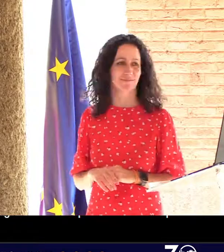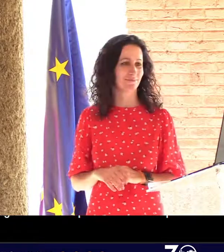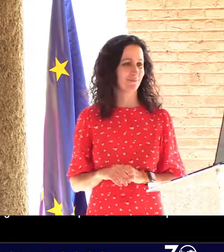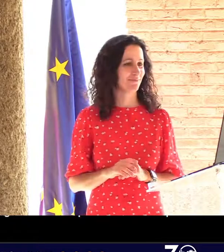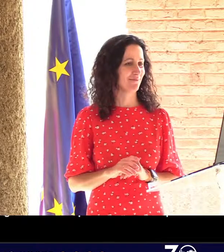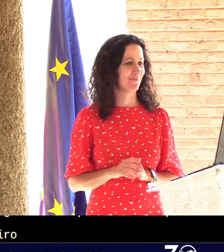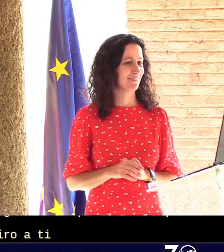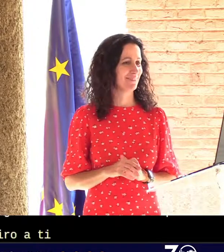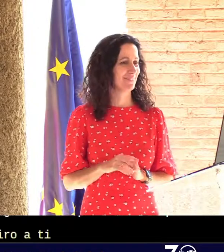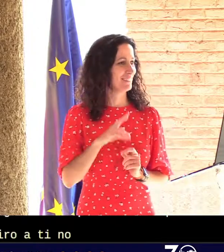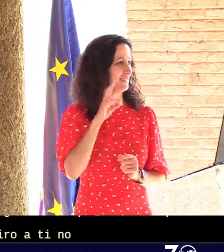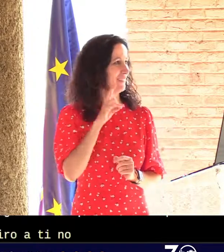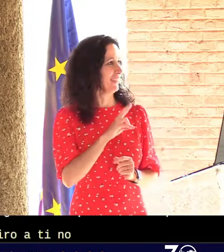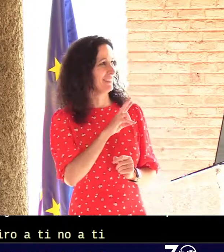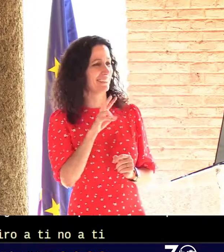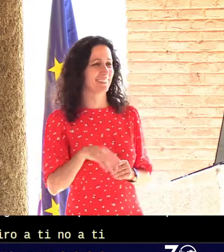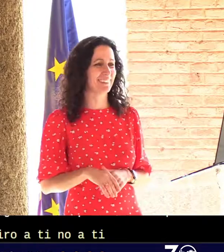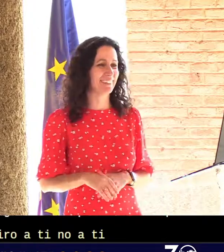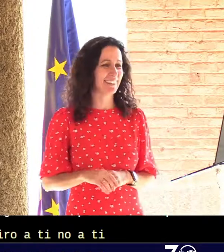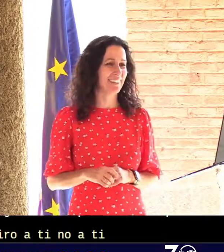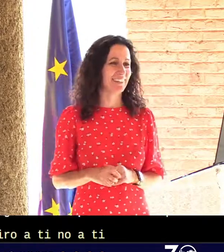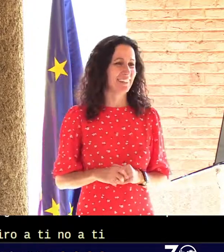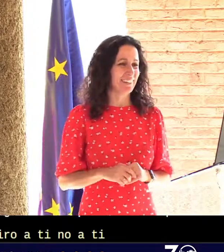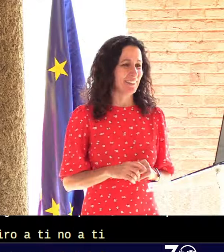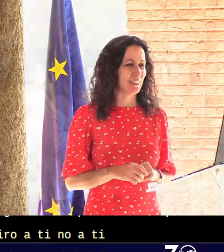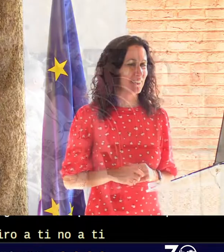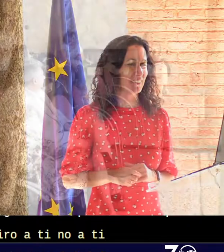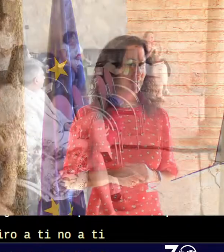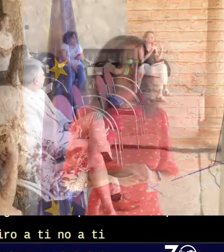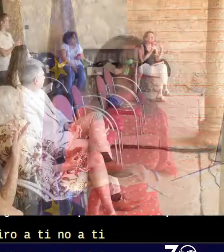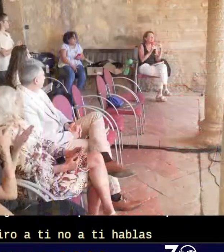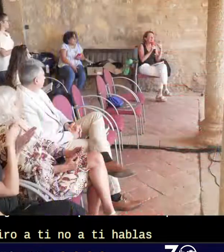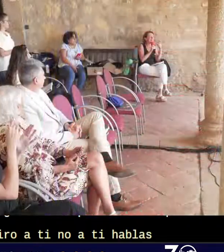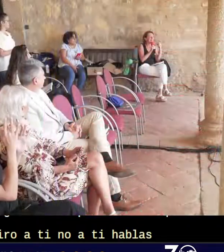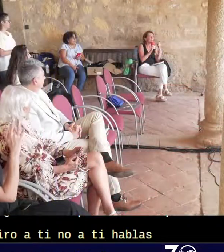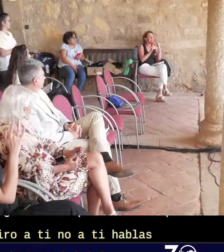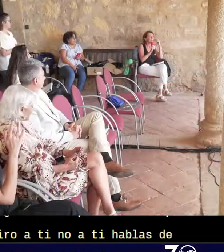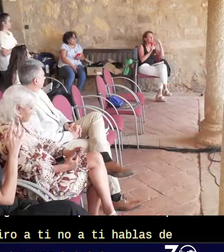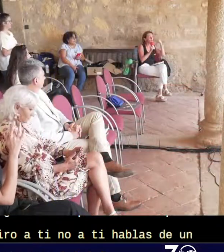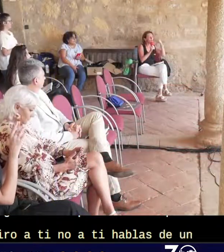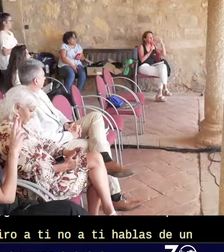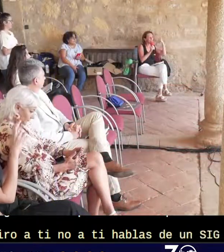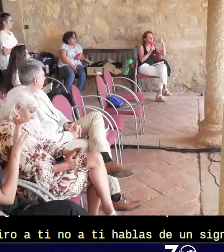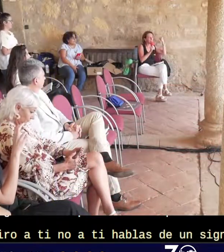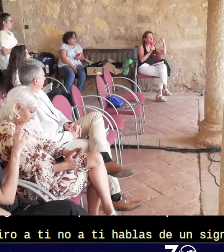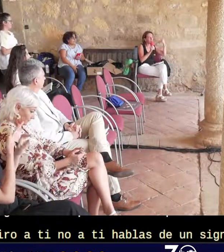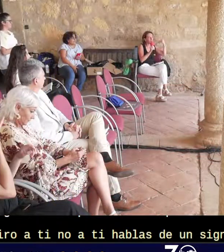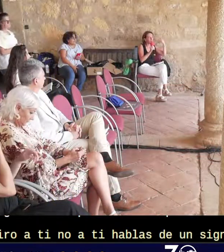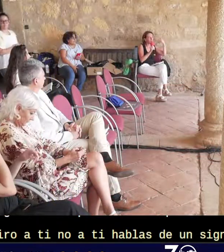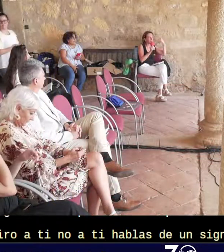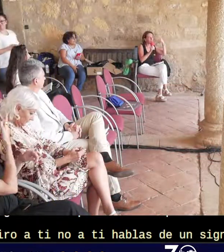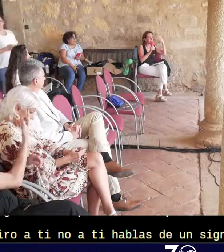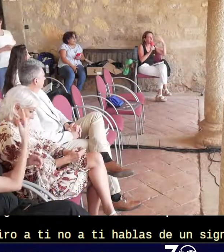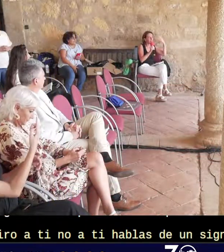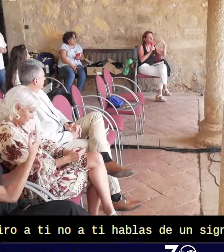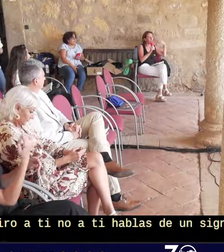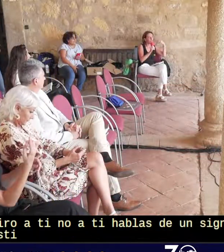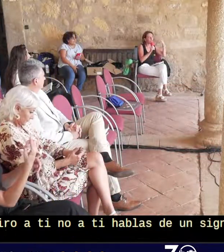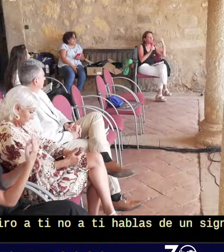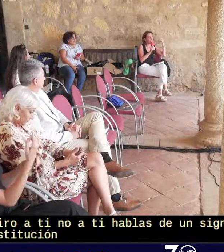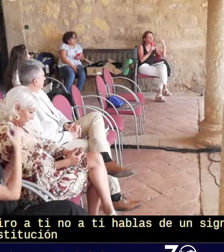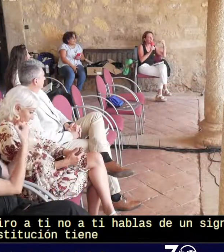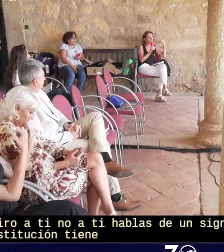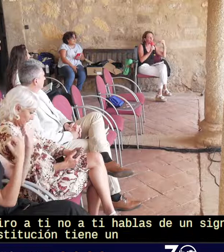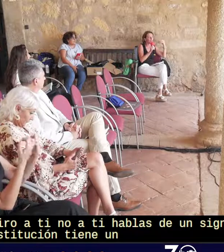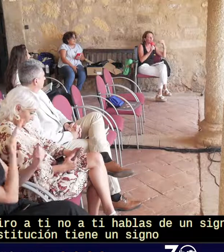a ti te miro a ti no a ti eh hablas de un signo cada persona o alguna institución